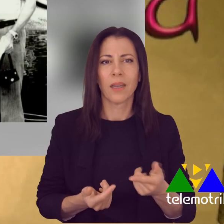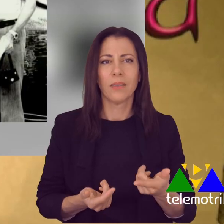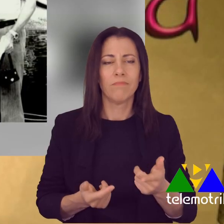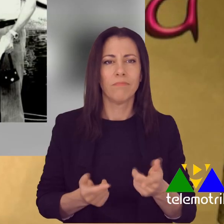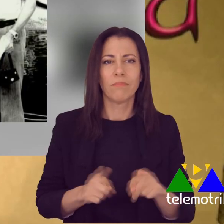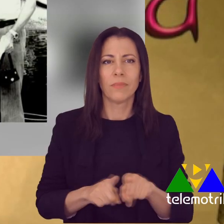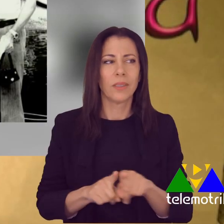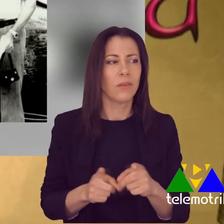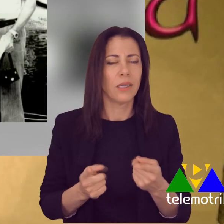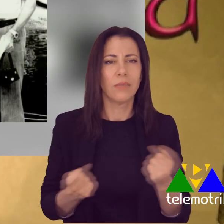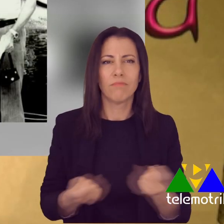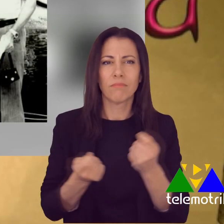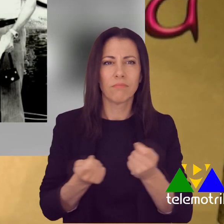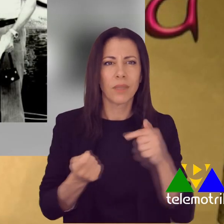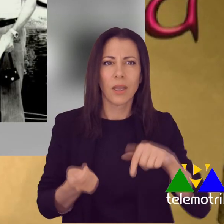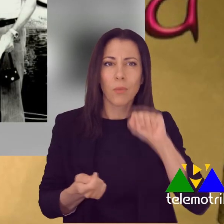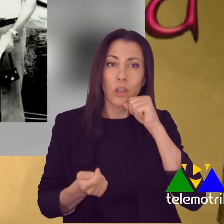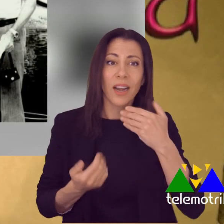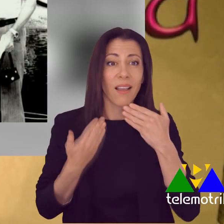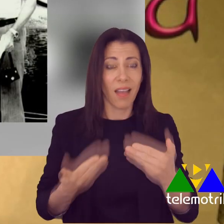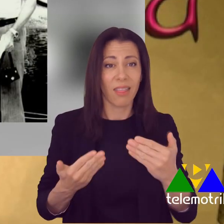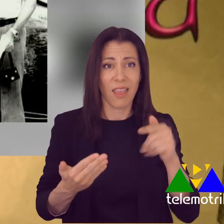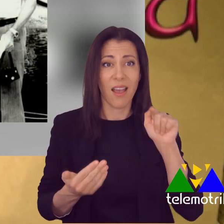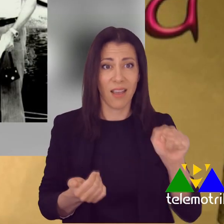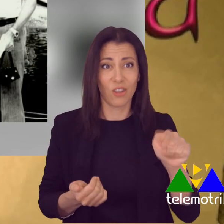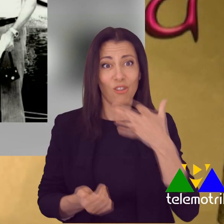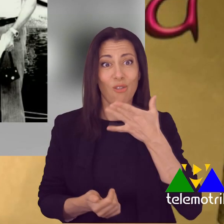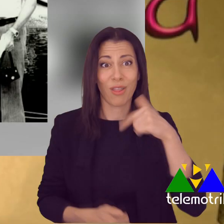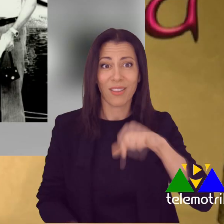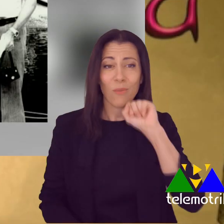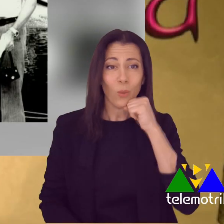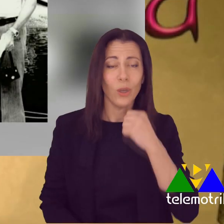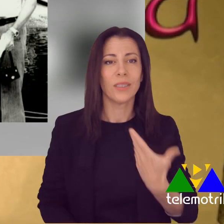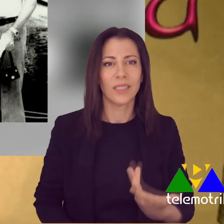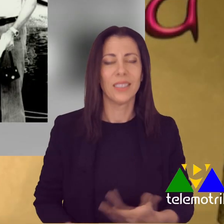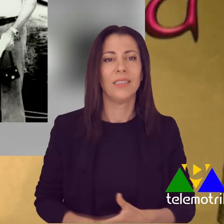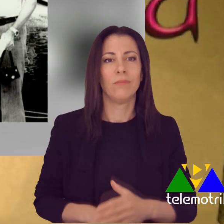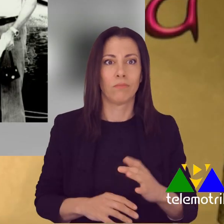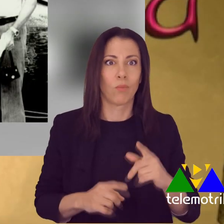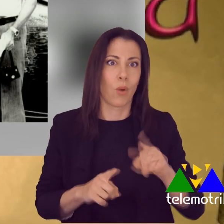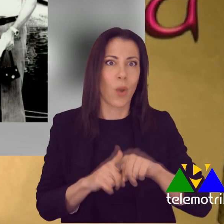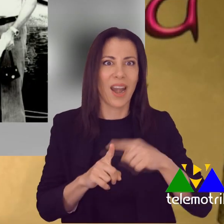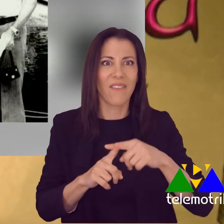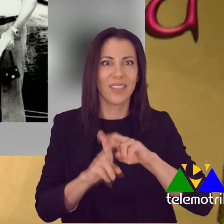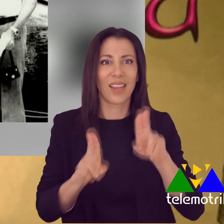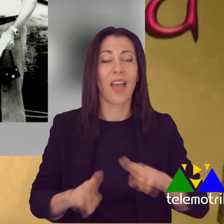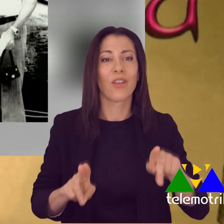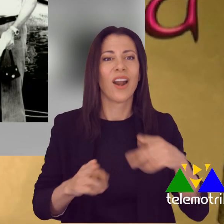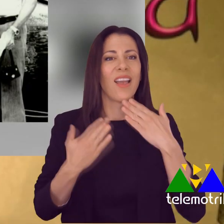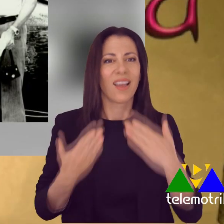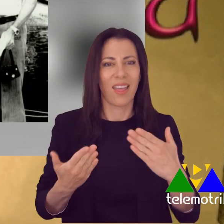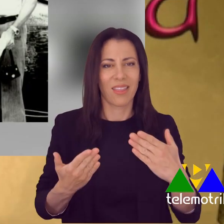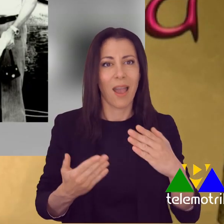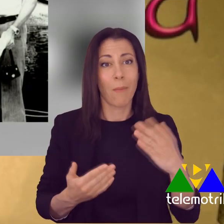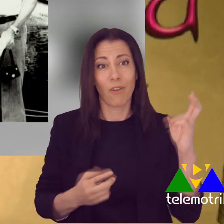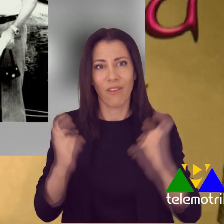salieron de Motril gracias a ellos. Es decir, Motril se puso en el mapa internacional pues gracias a la